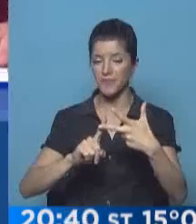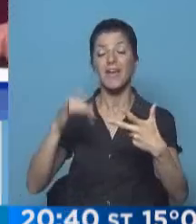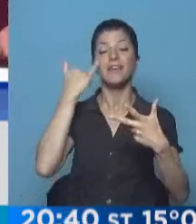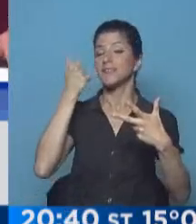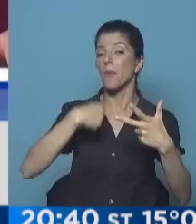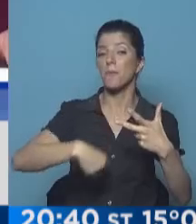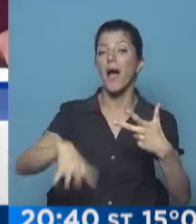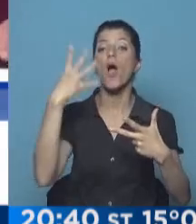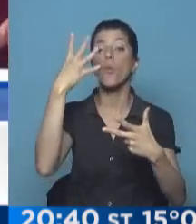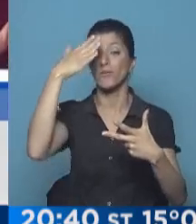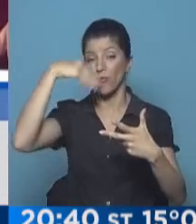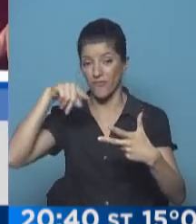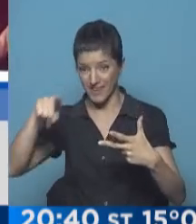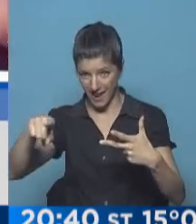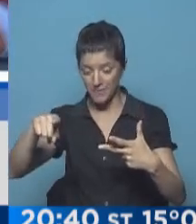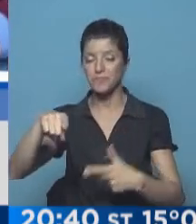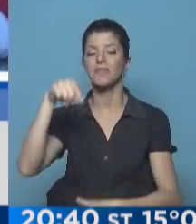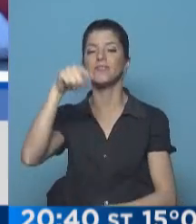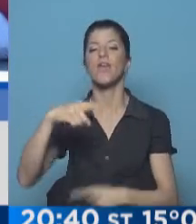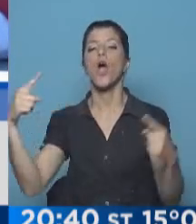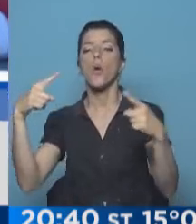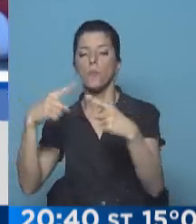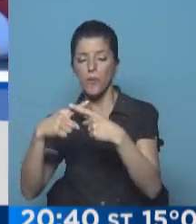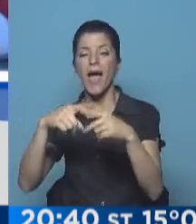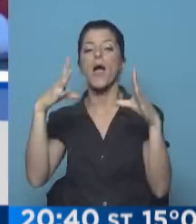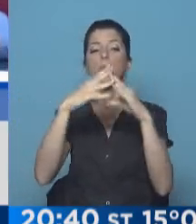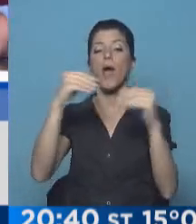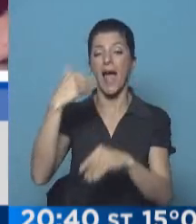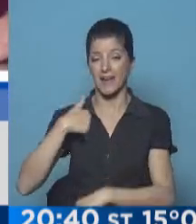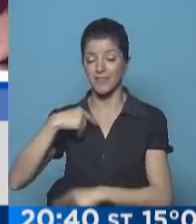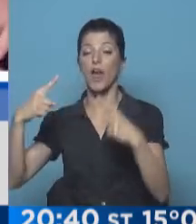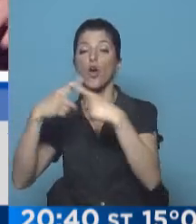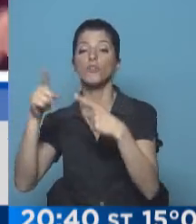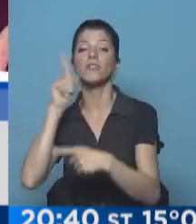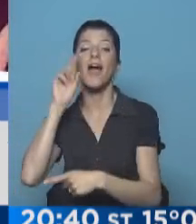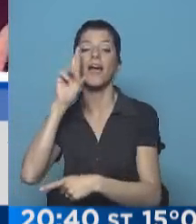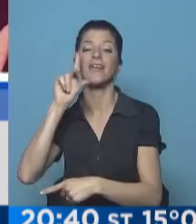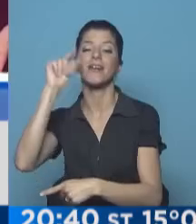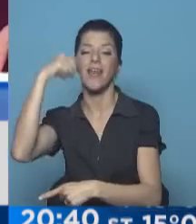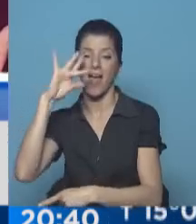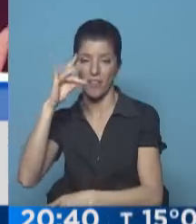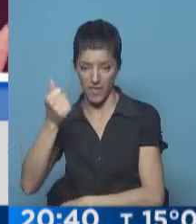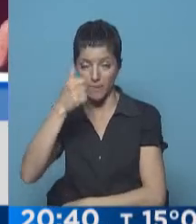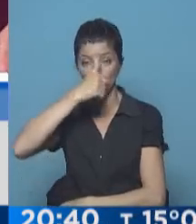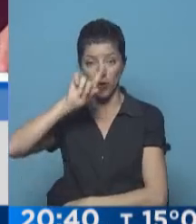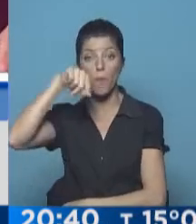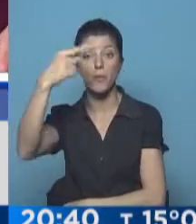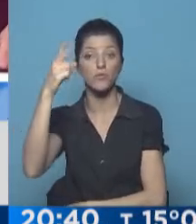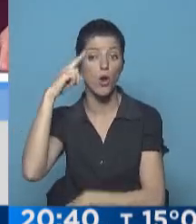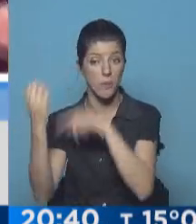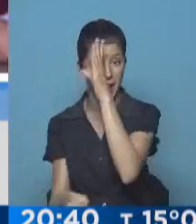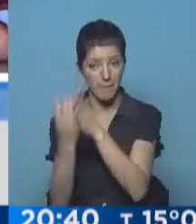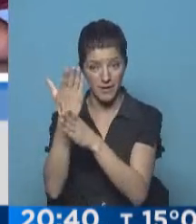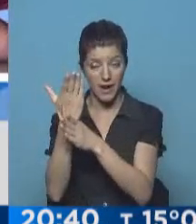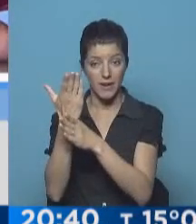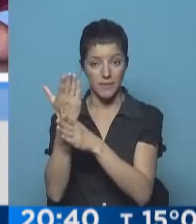el rival será Irlanda el rival de Los Pumas el próximo domingo a las 9 de la mañana allí en el